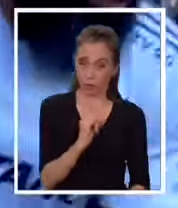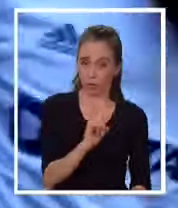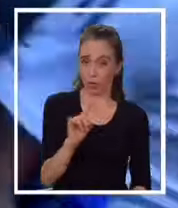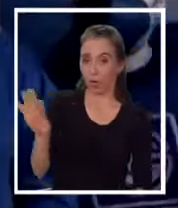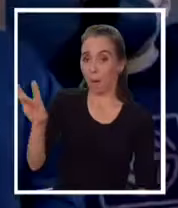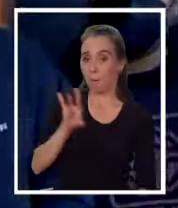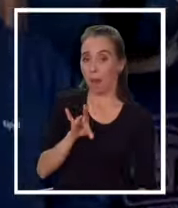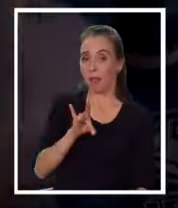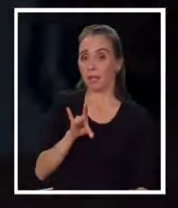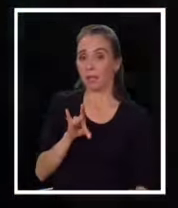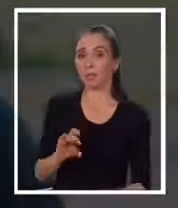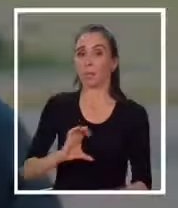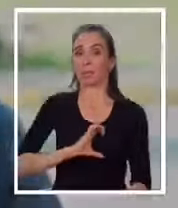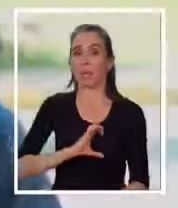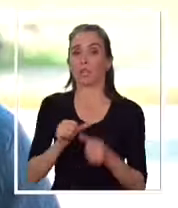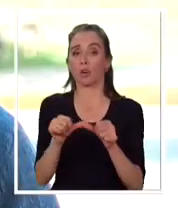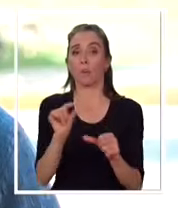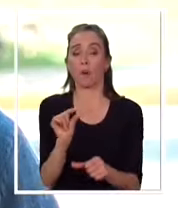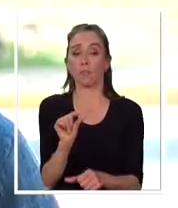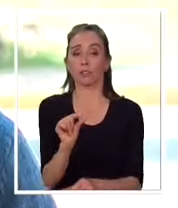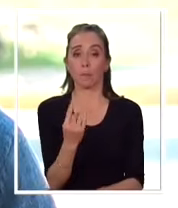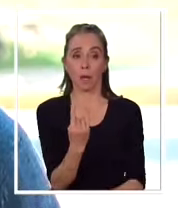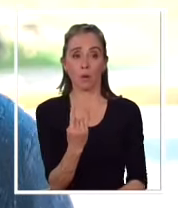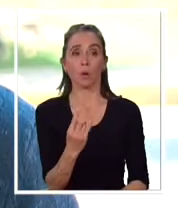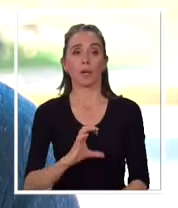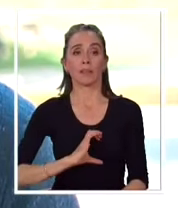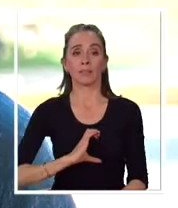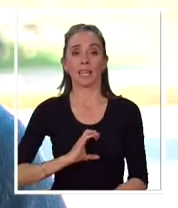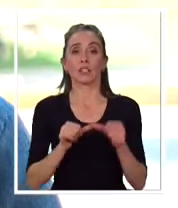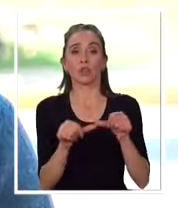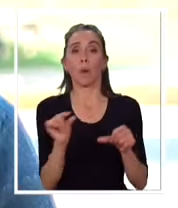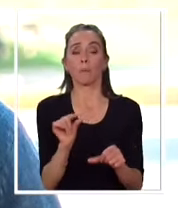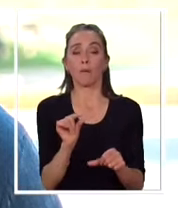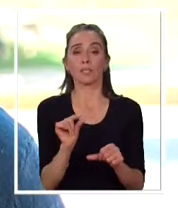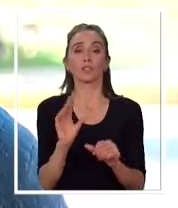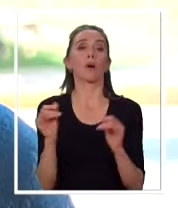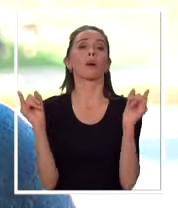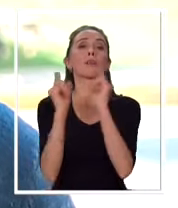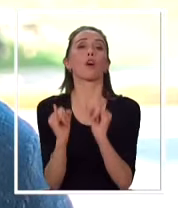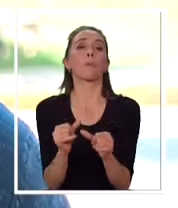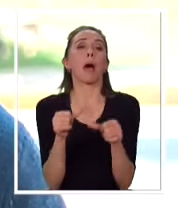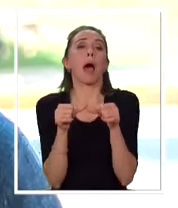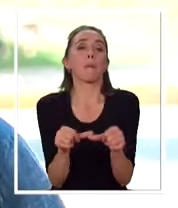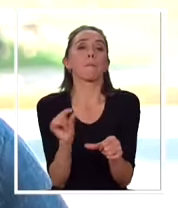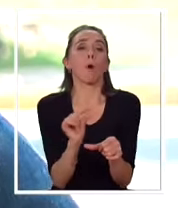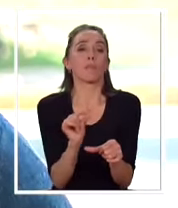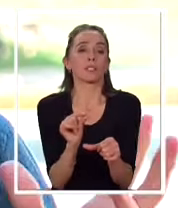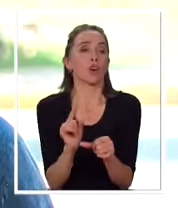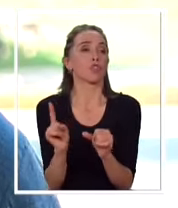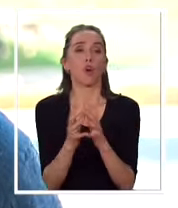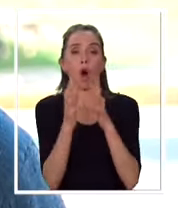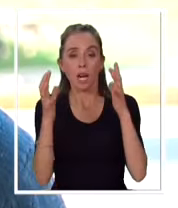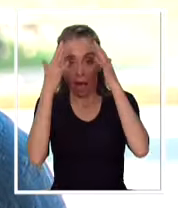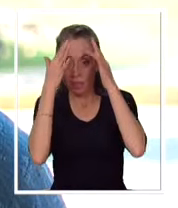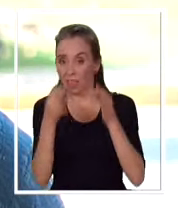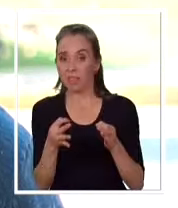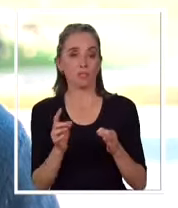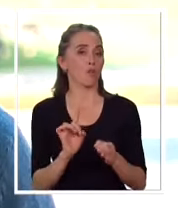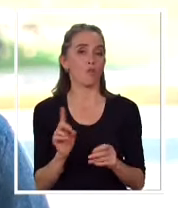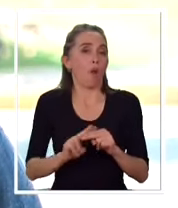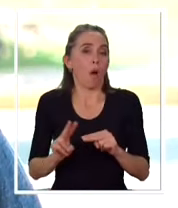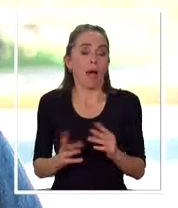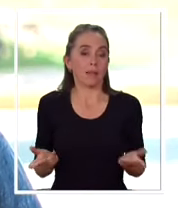momento universitario? Los técnicos interinos normalmente, por su naturaleza, no son de tomar grandes decisiones.